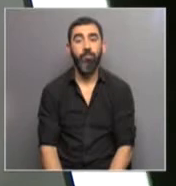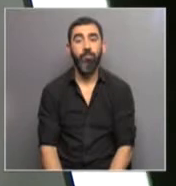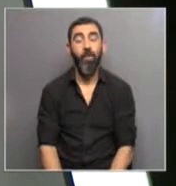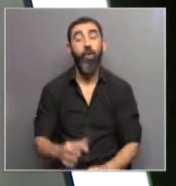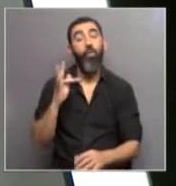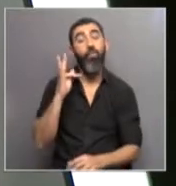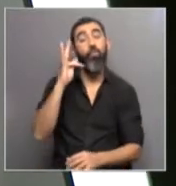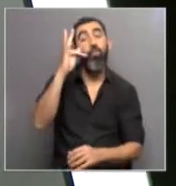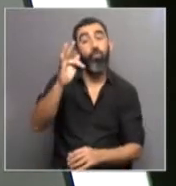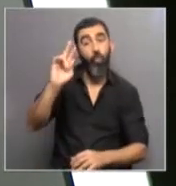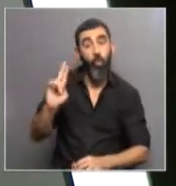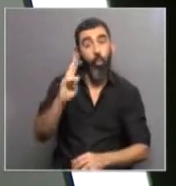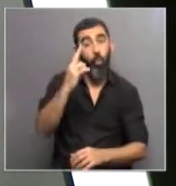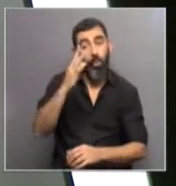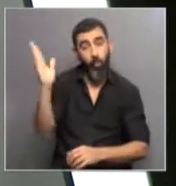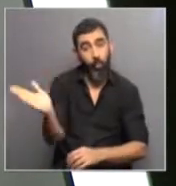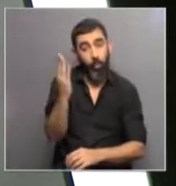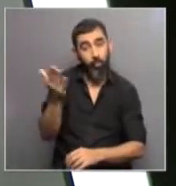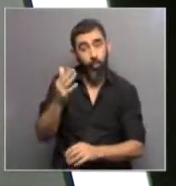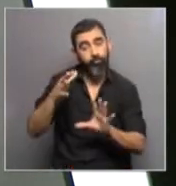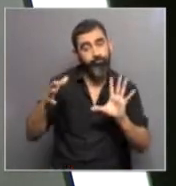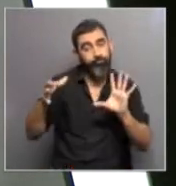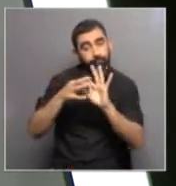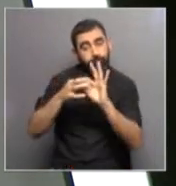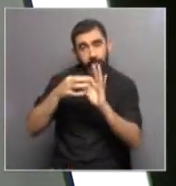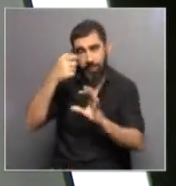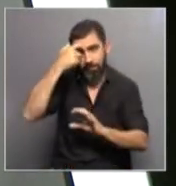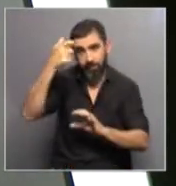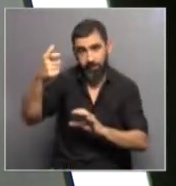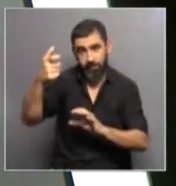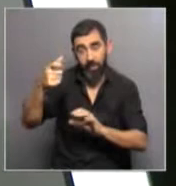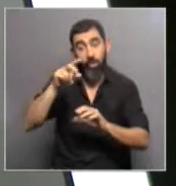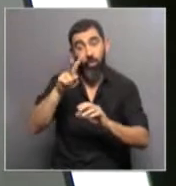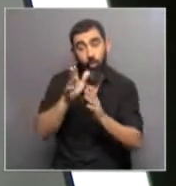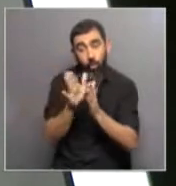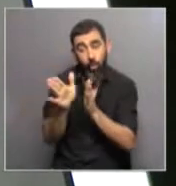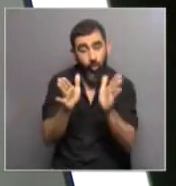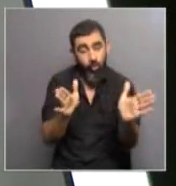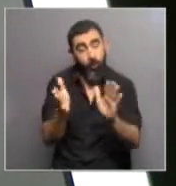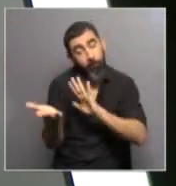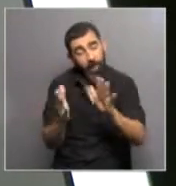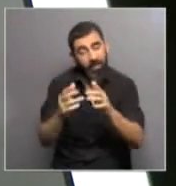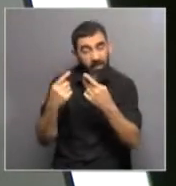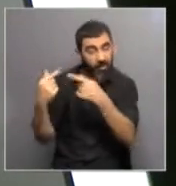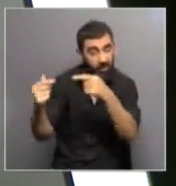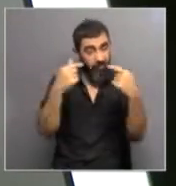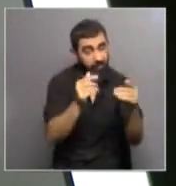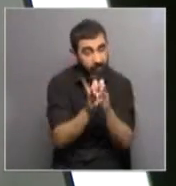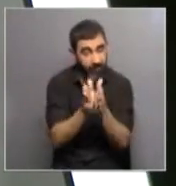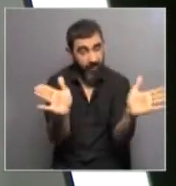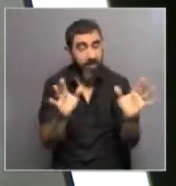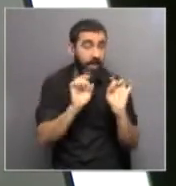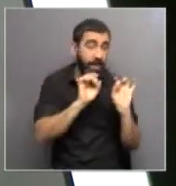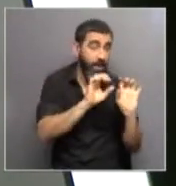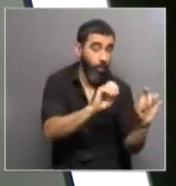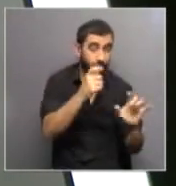El futuro del Uruguay productivo va de la mano de la ciencia. Dos caminos que pueden parecer divergentes, lo natural